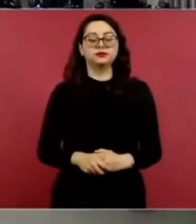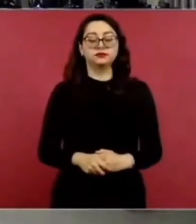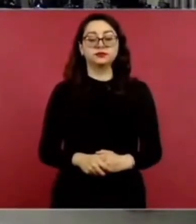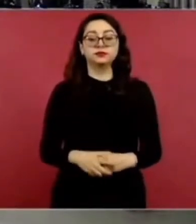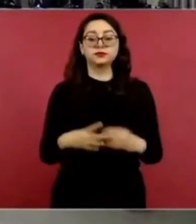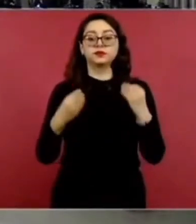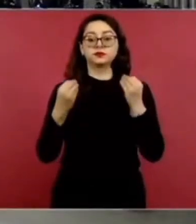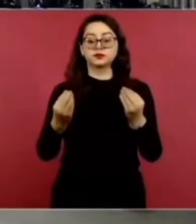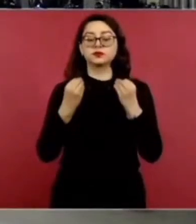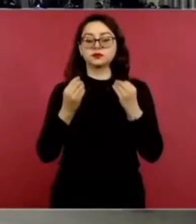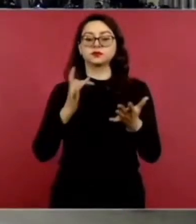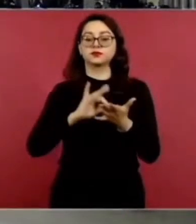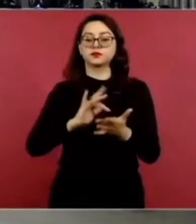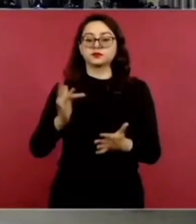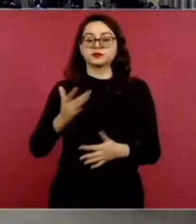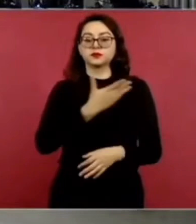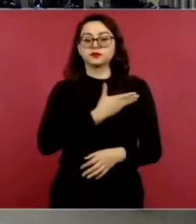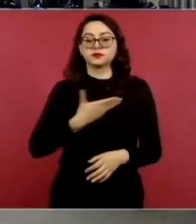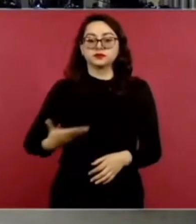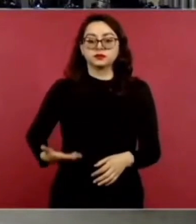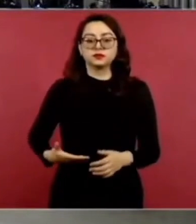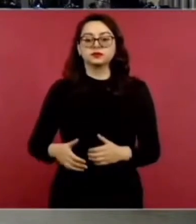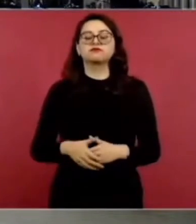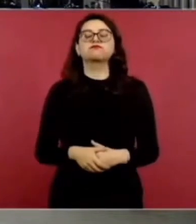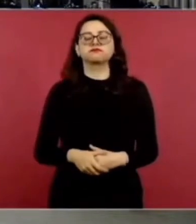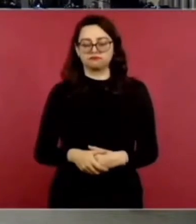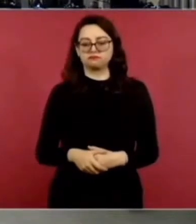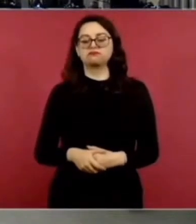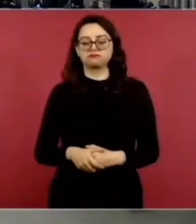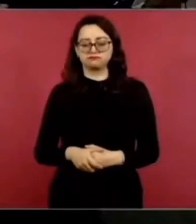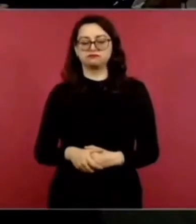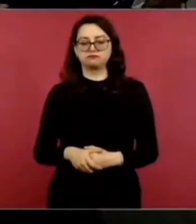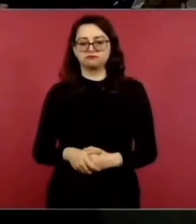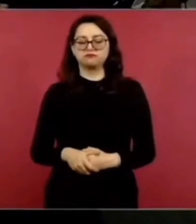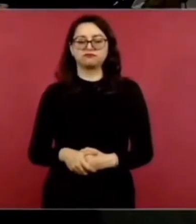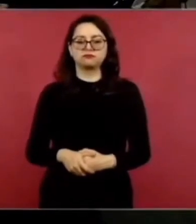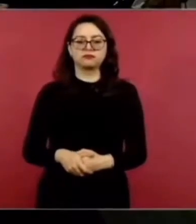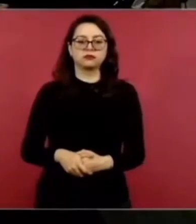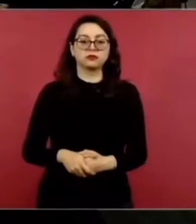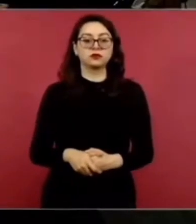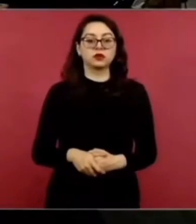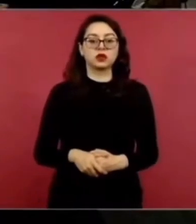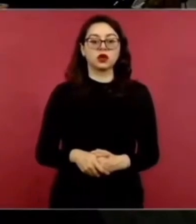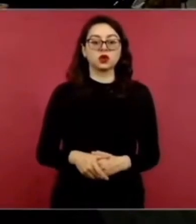Muchas gracias, señor presidente. Efectivamente, lo que se está haciendo es